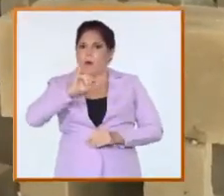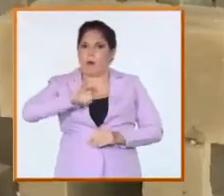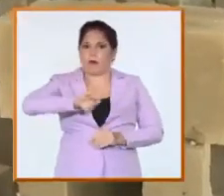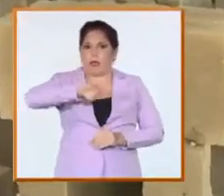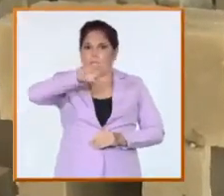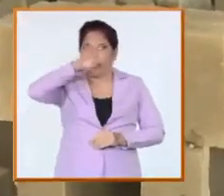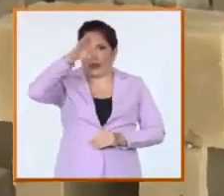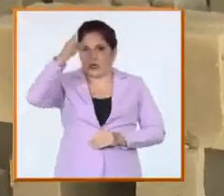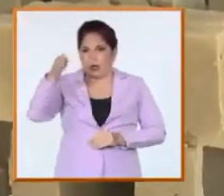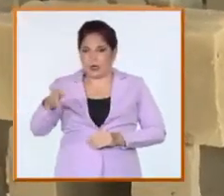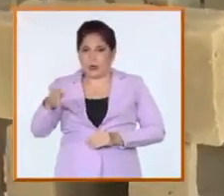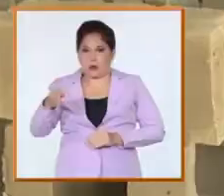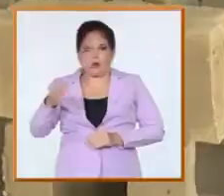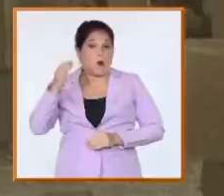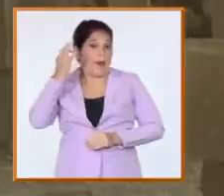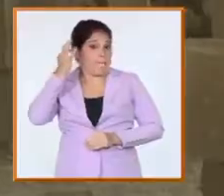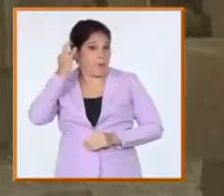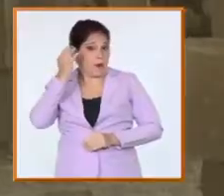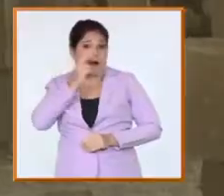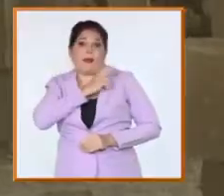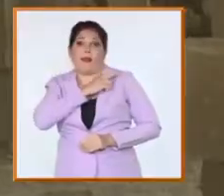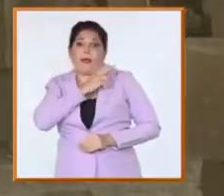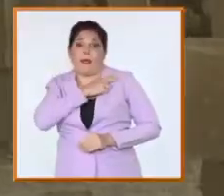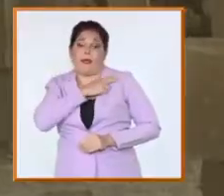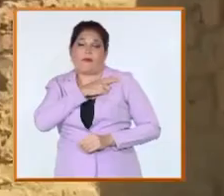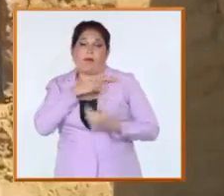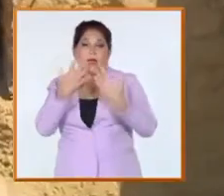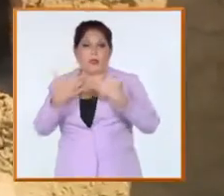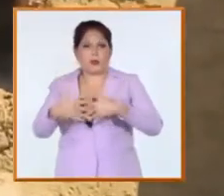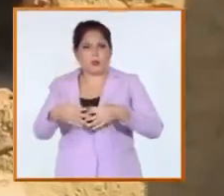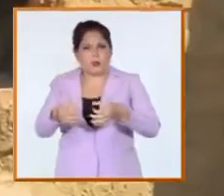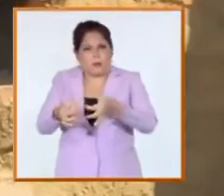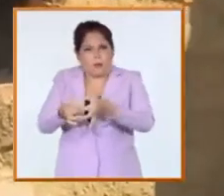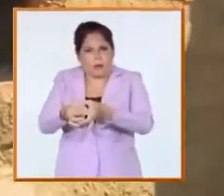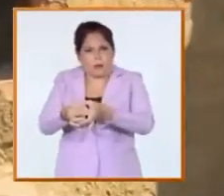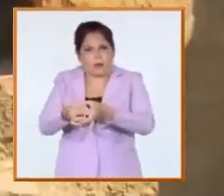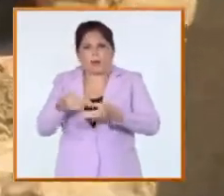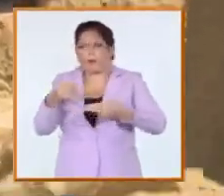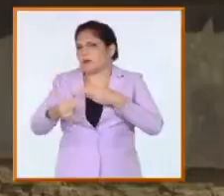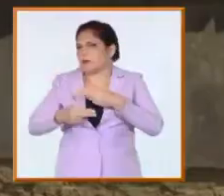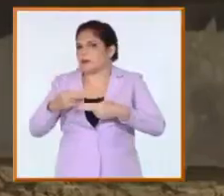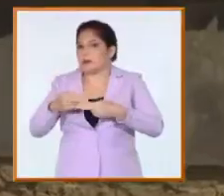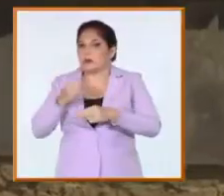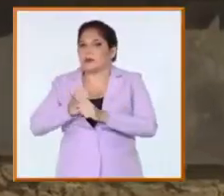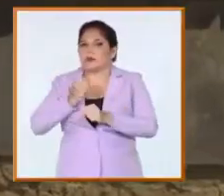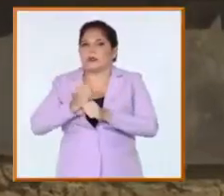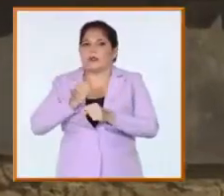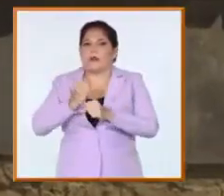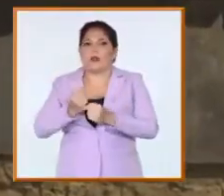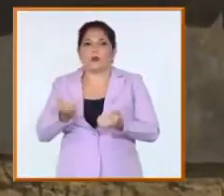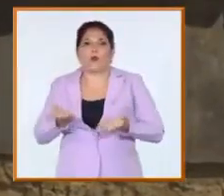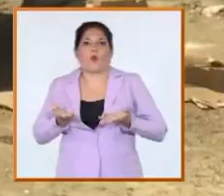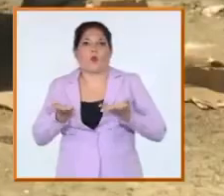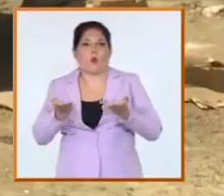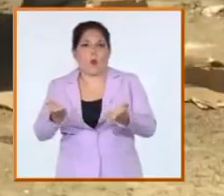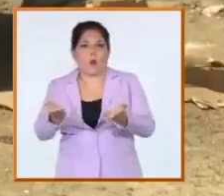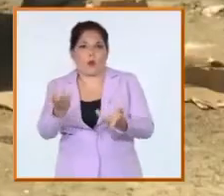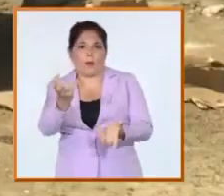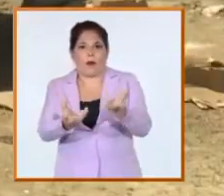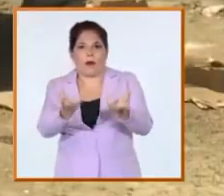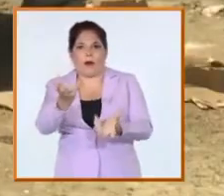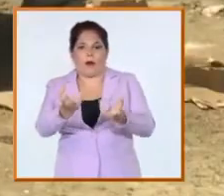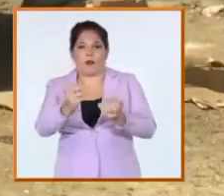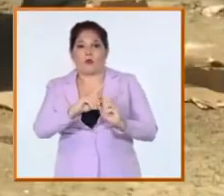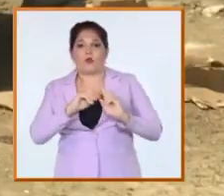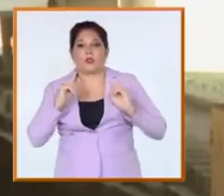gestionada por una mujer es una mini industria que se desarrolló está trabajando con un horno eficiente un horno circular